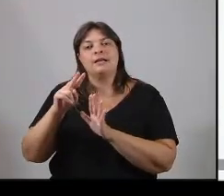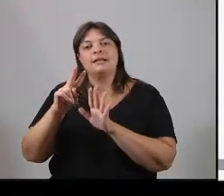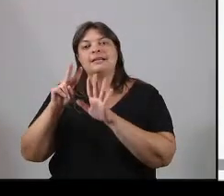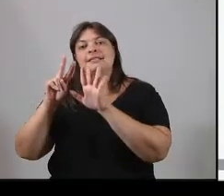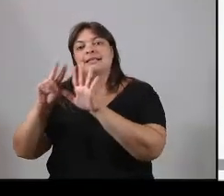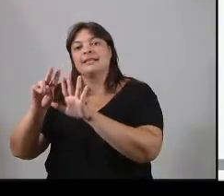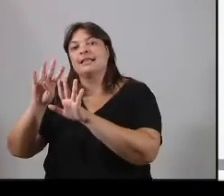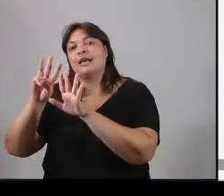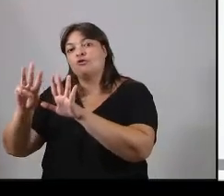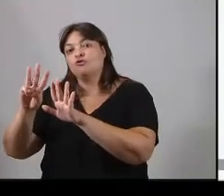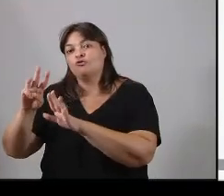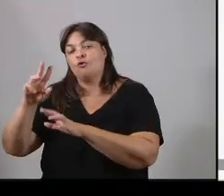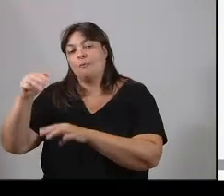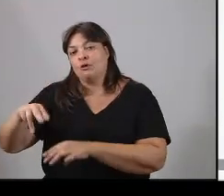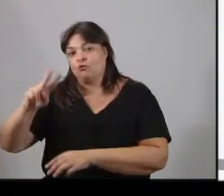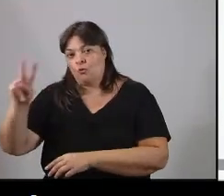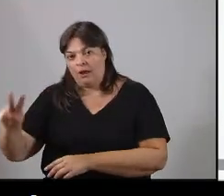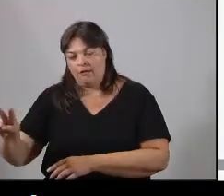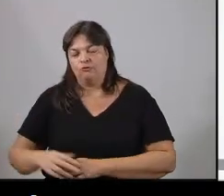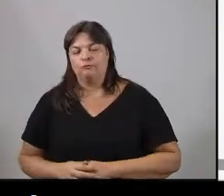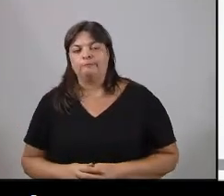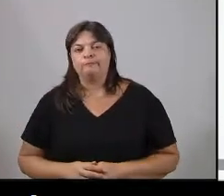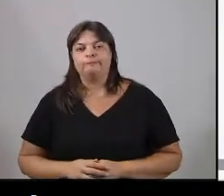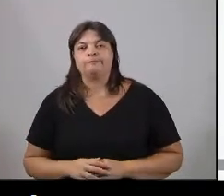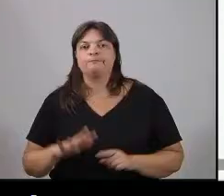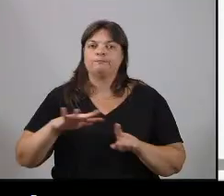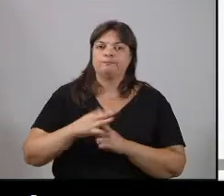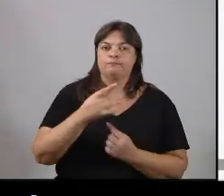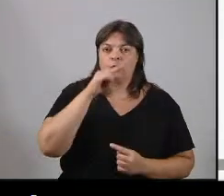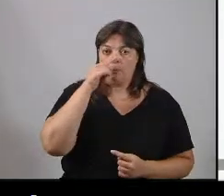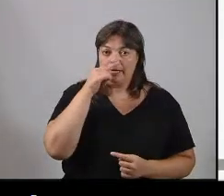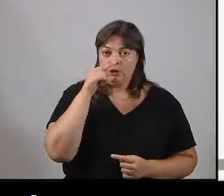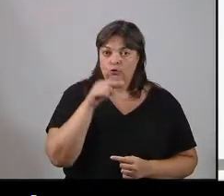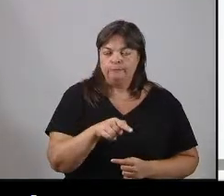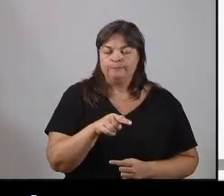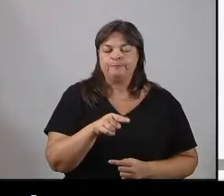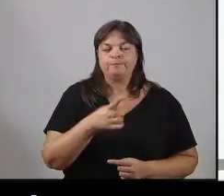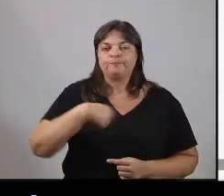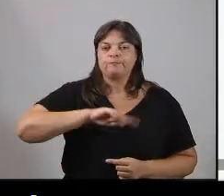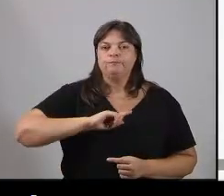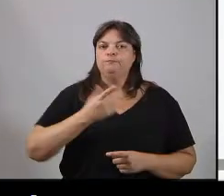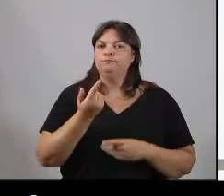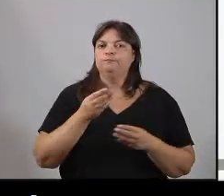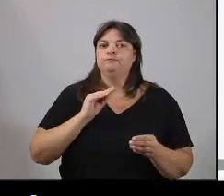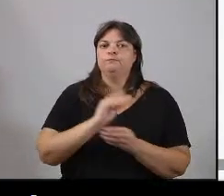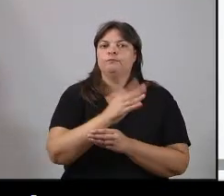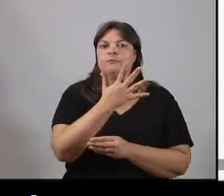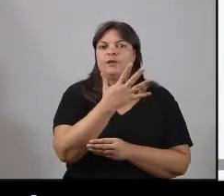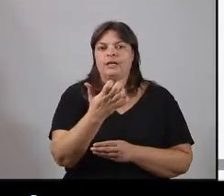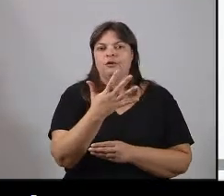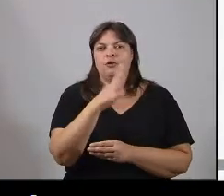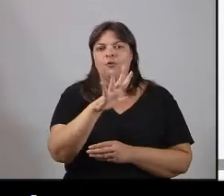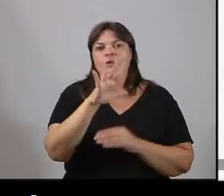374.078 metros cuadrados. En el caso de Don Benito, vamos a invertir